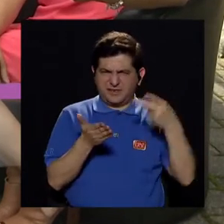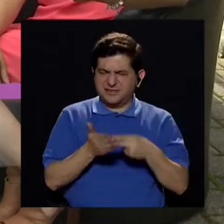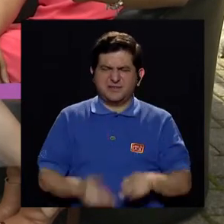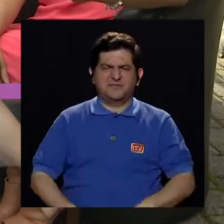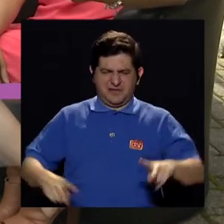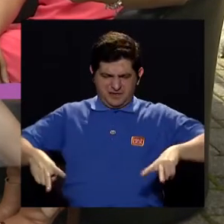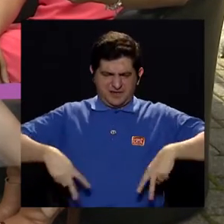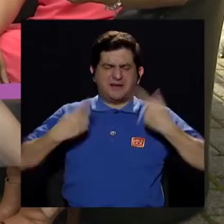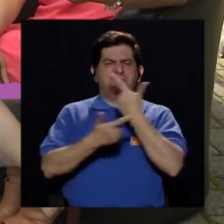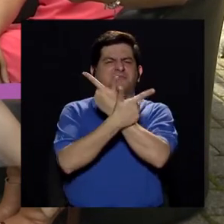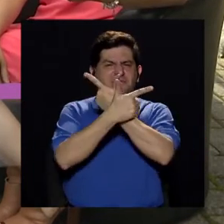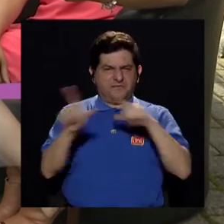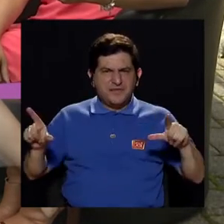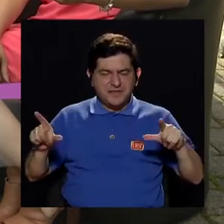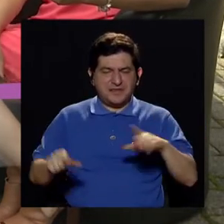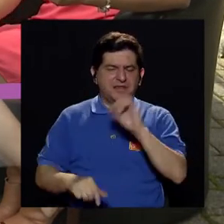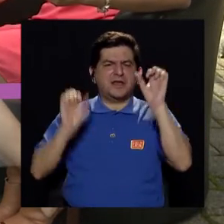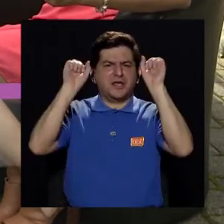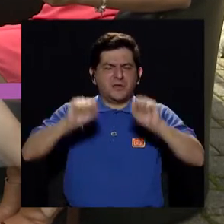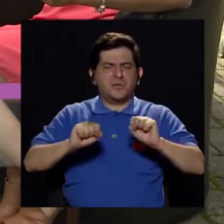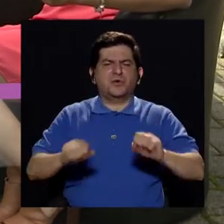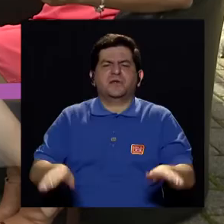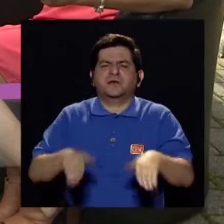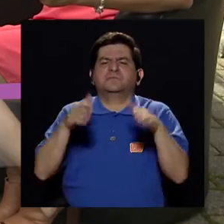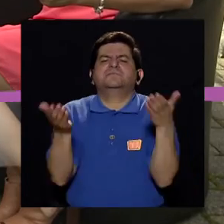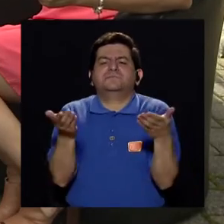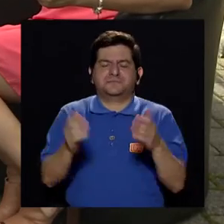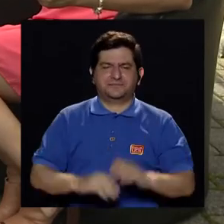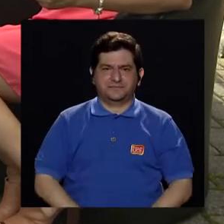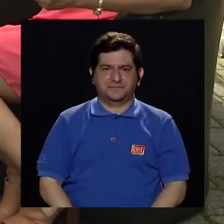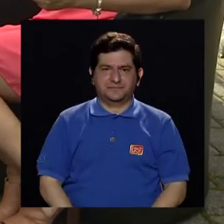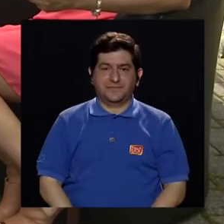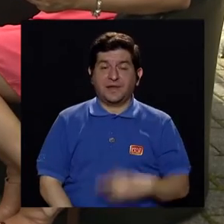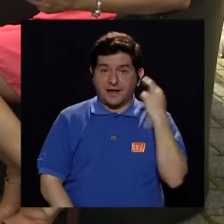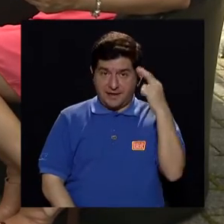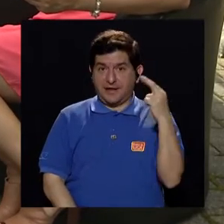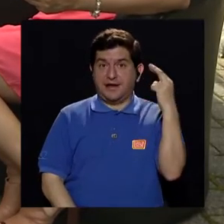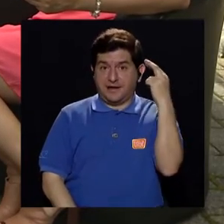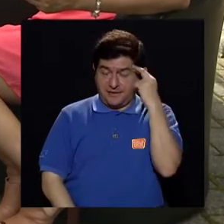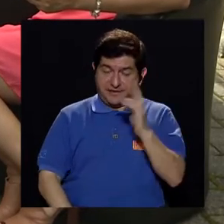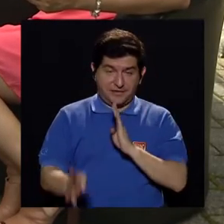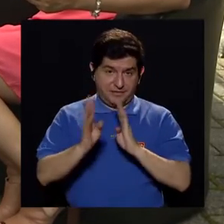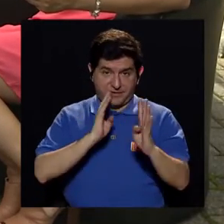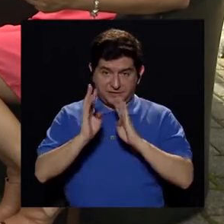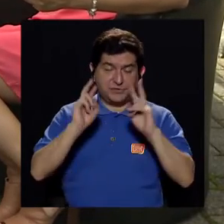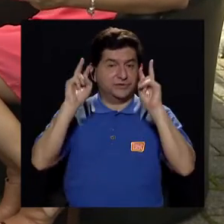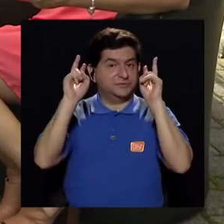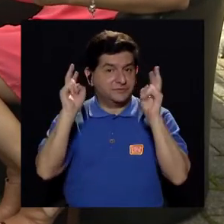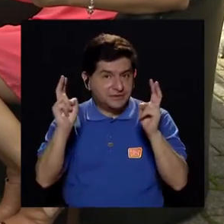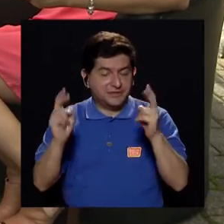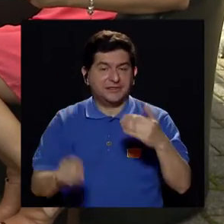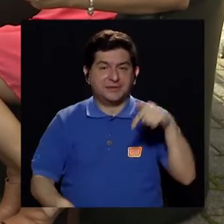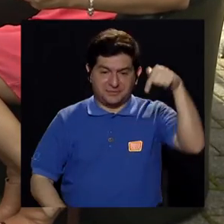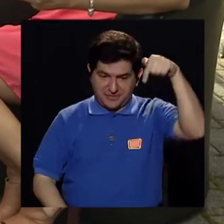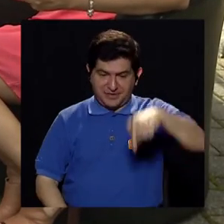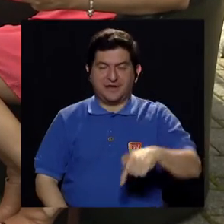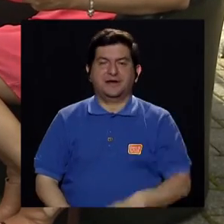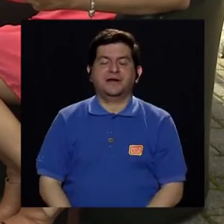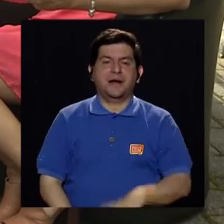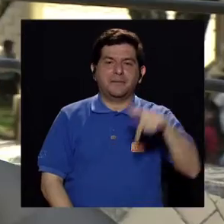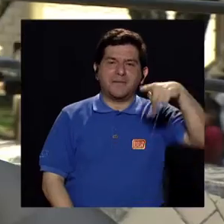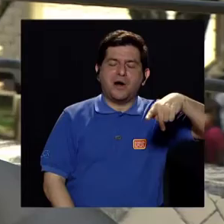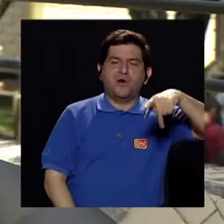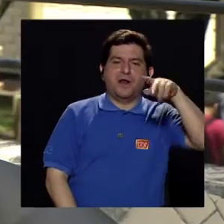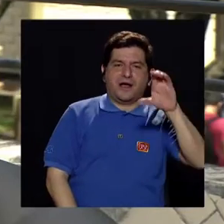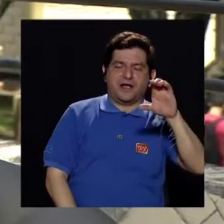con libertad y cómo podríamos lograrlo. Así es, y por eso, para ello, para conversar acerca de este tema, contamos con la presencia de